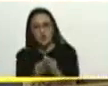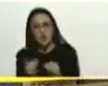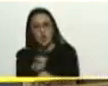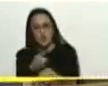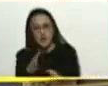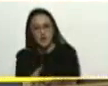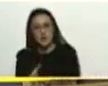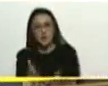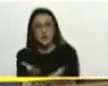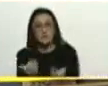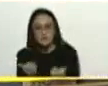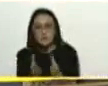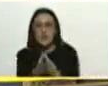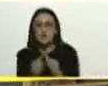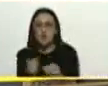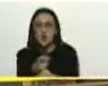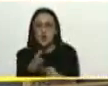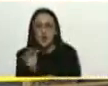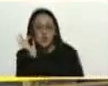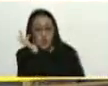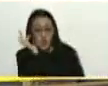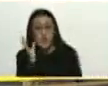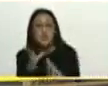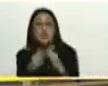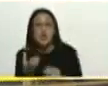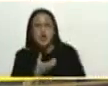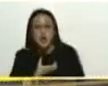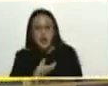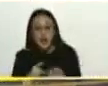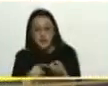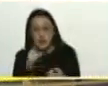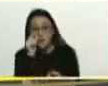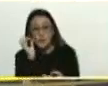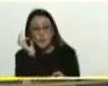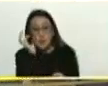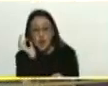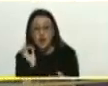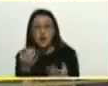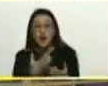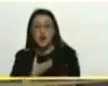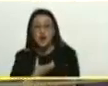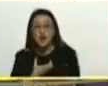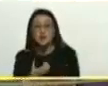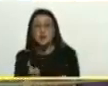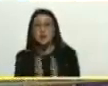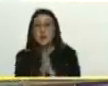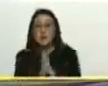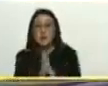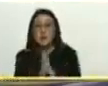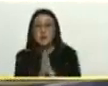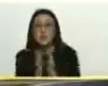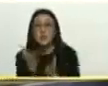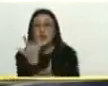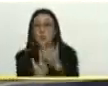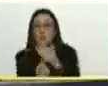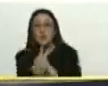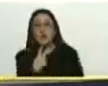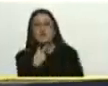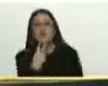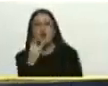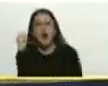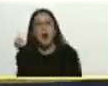a todas las gobernadoras a todos los alcaldes a todas las alcaldesas que nos pongamos con una sola voz en campaña